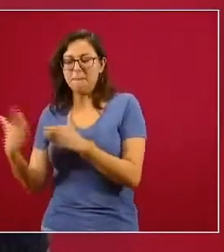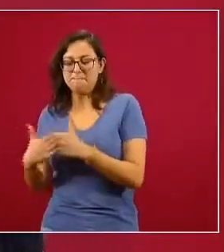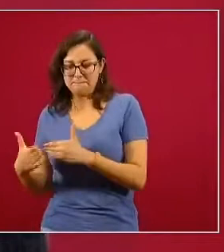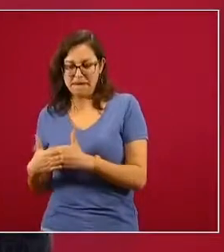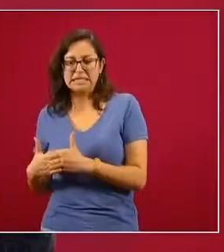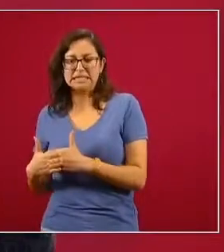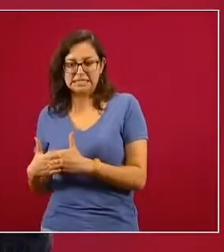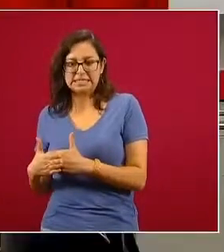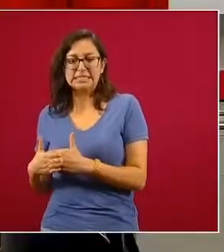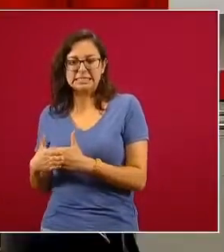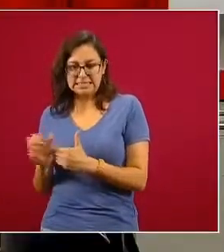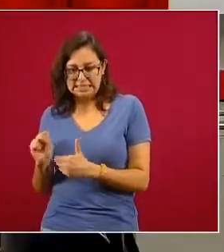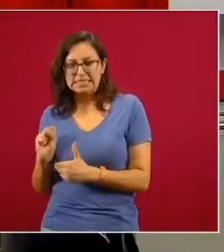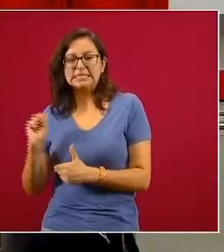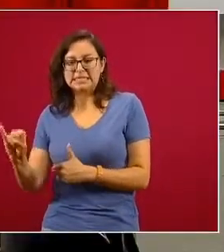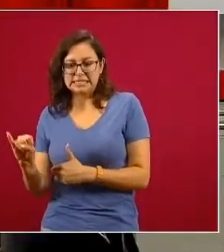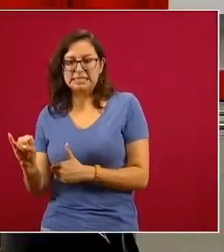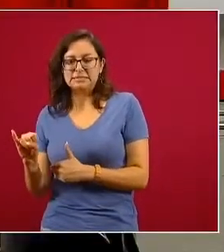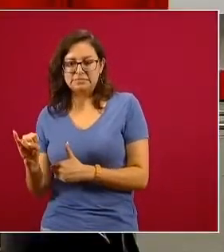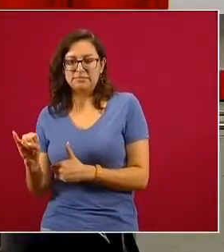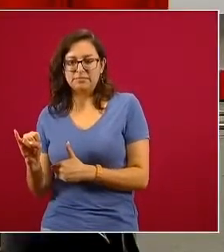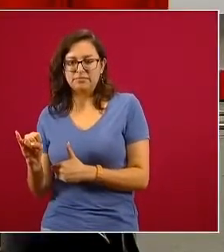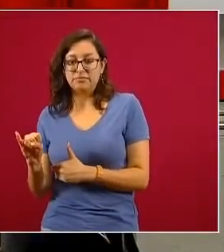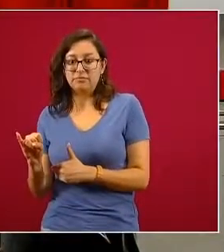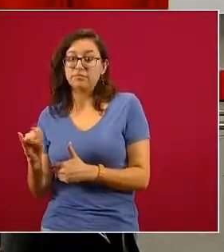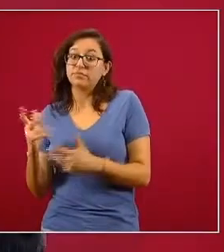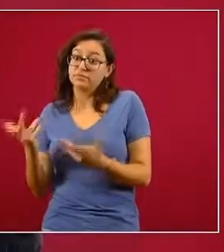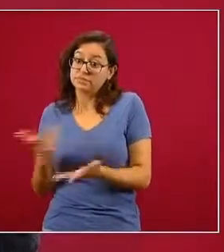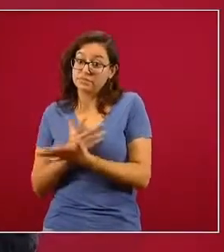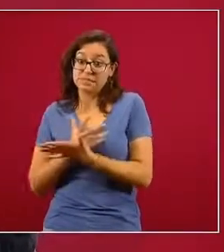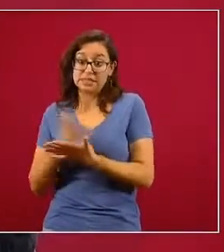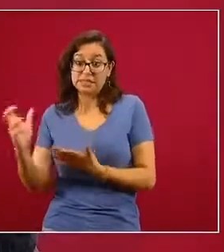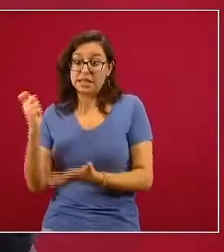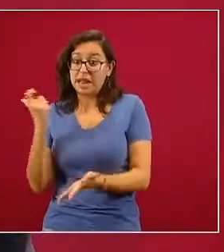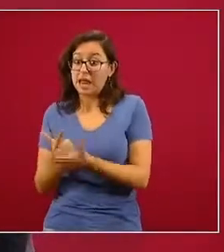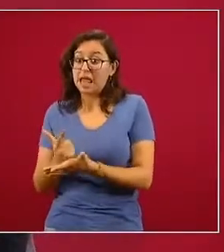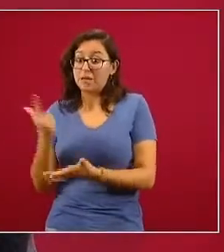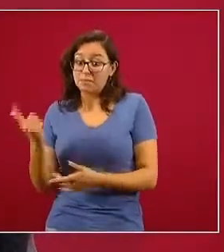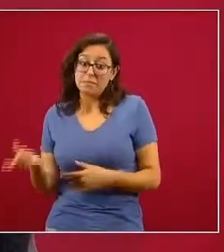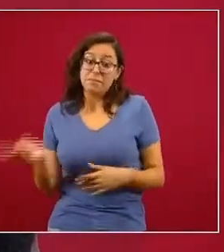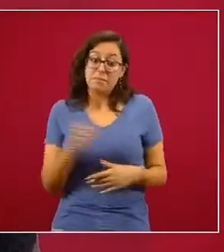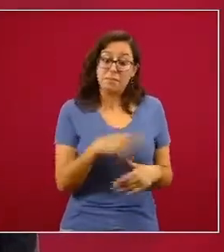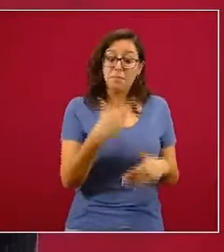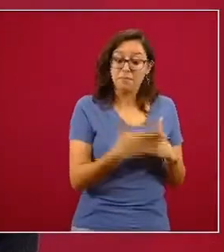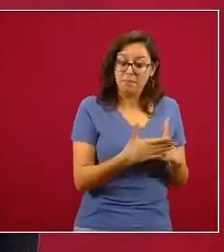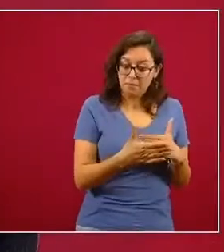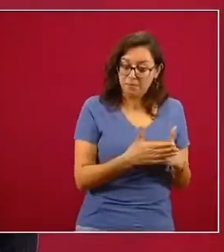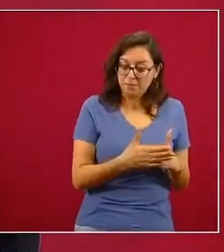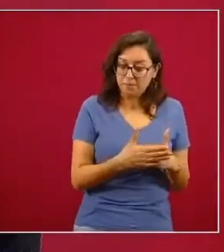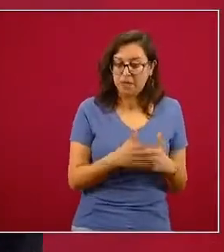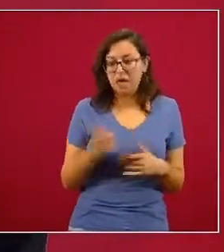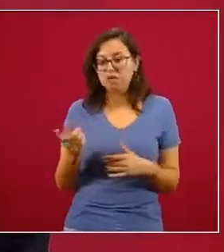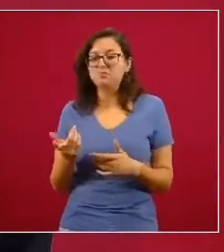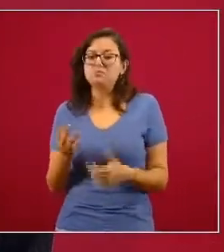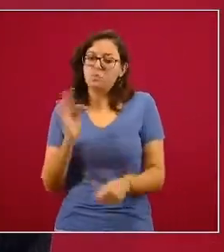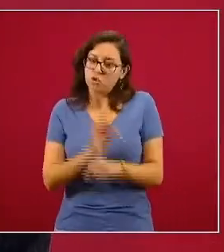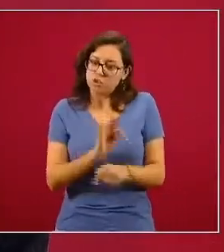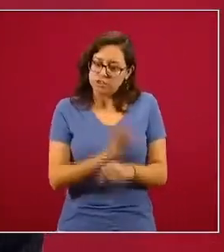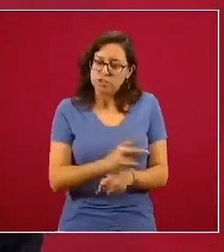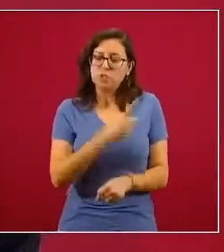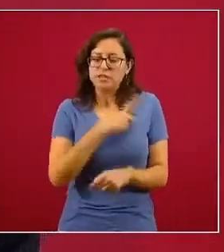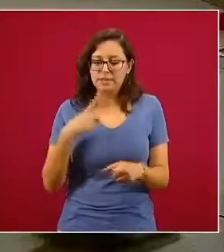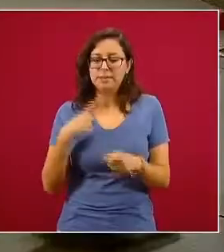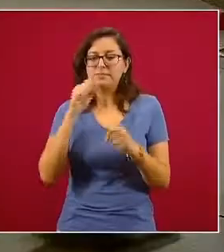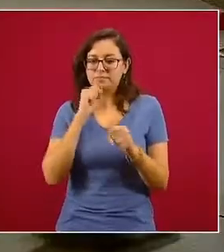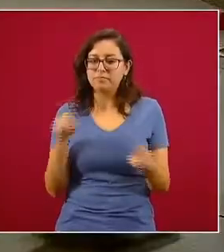exagerado en considerar a las embarazadas como una población de alto riesgo de COVID, exagerado en el sentido de la protección de las